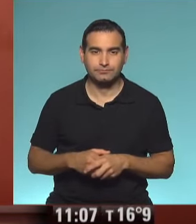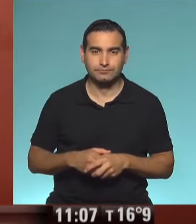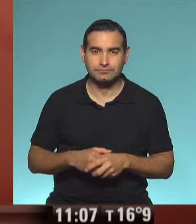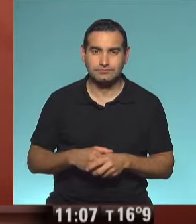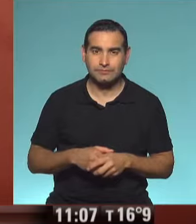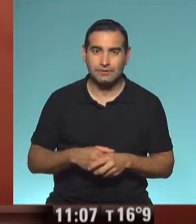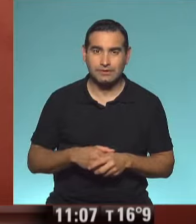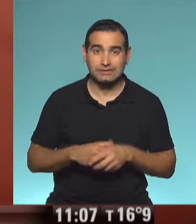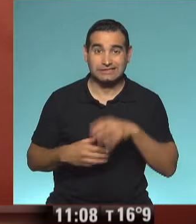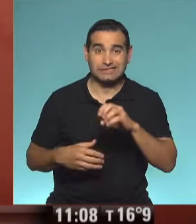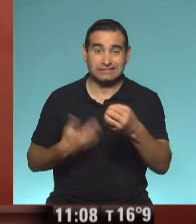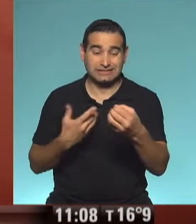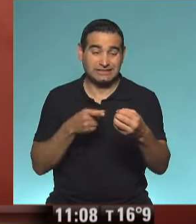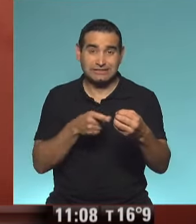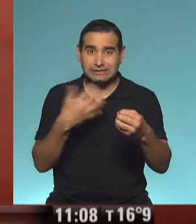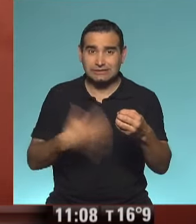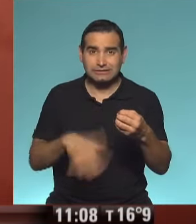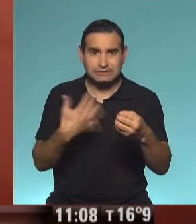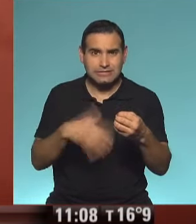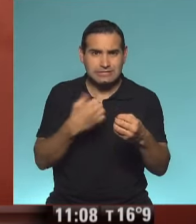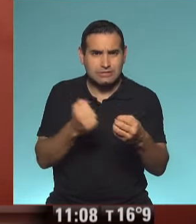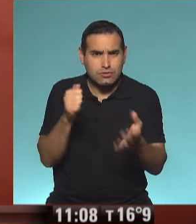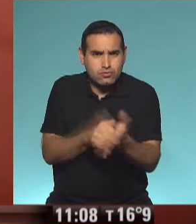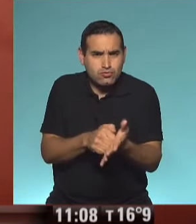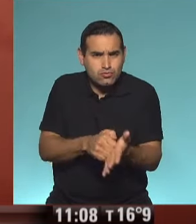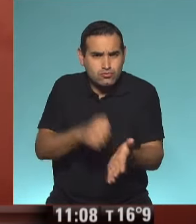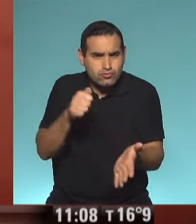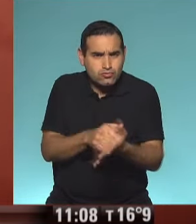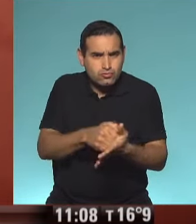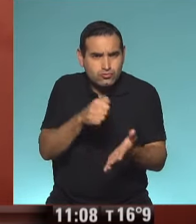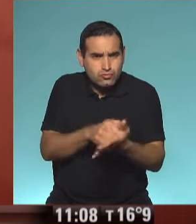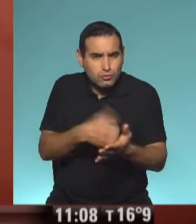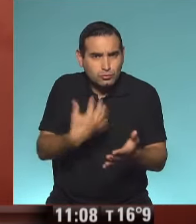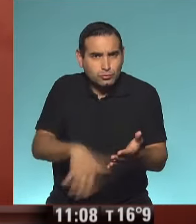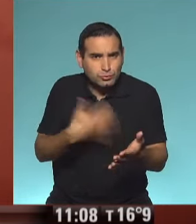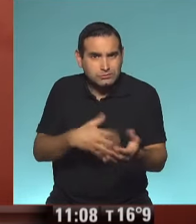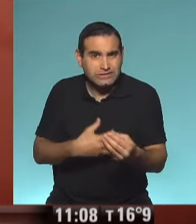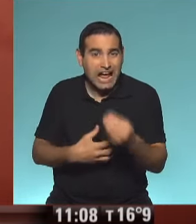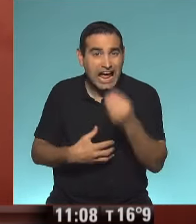Eran verdaderos adoquines. Más que comerlos,